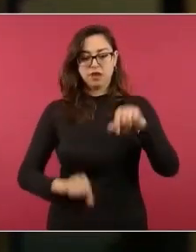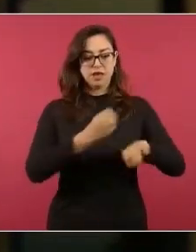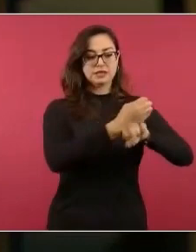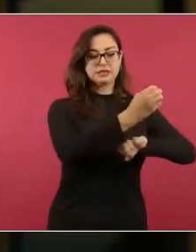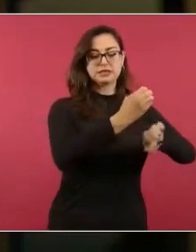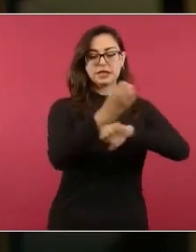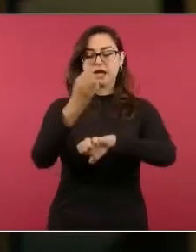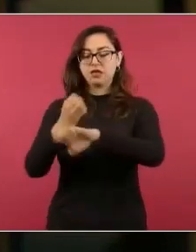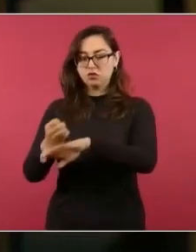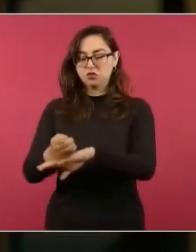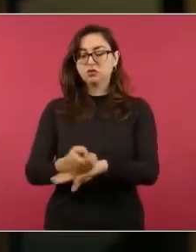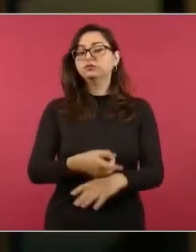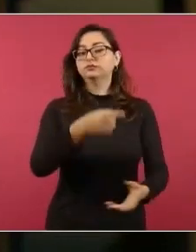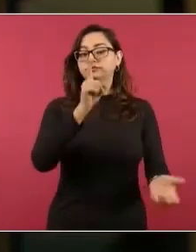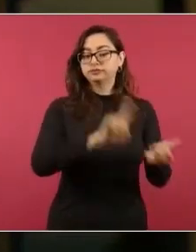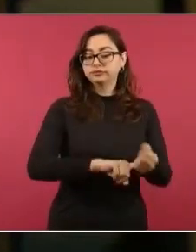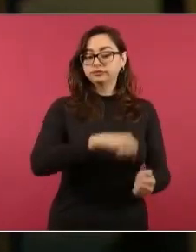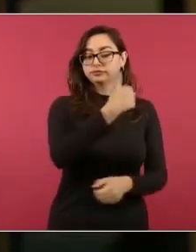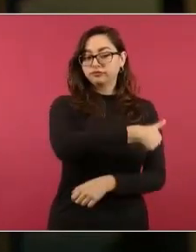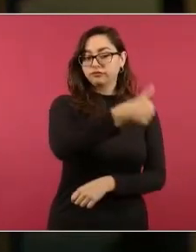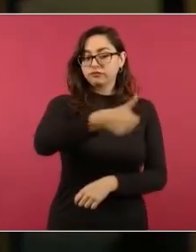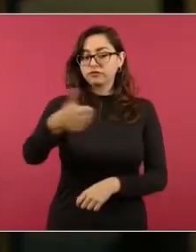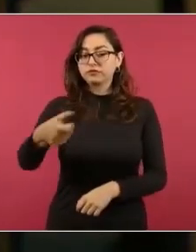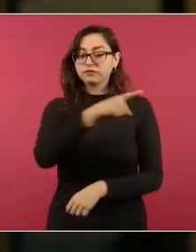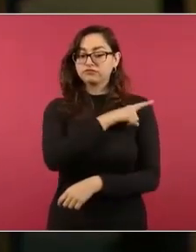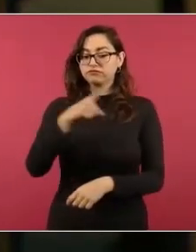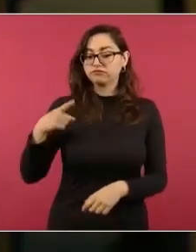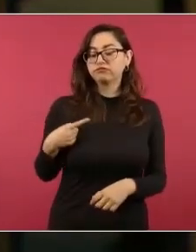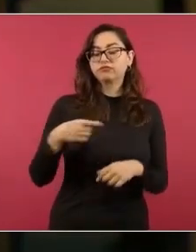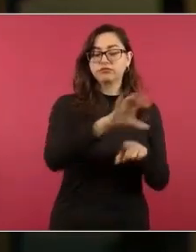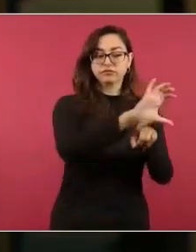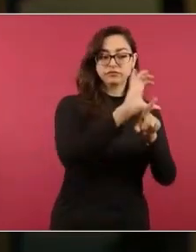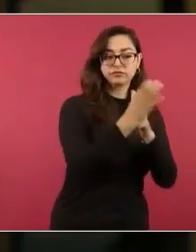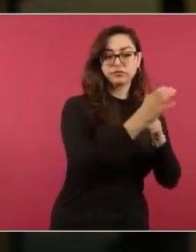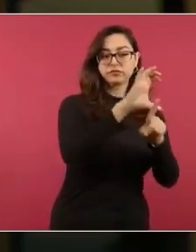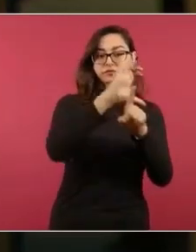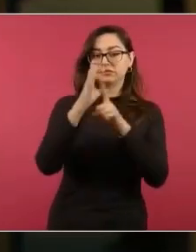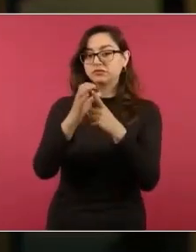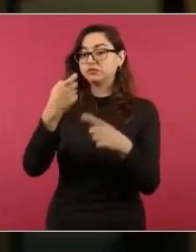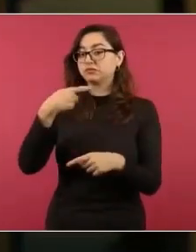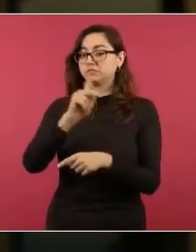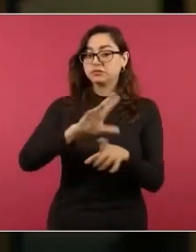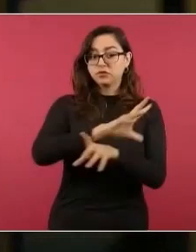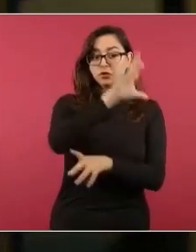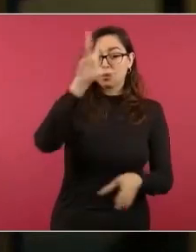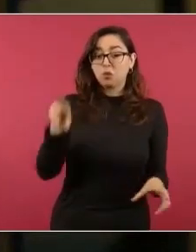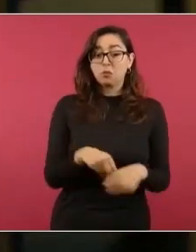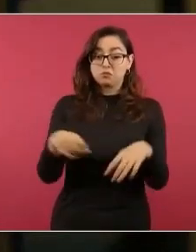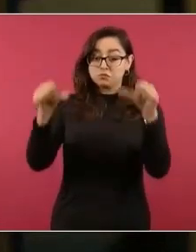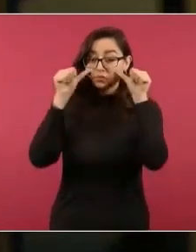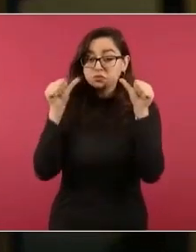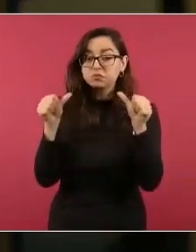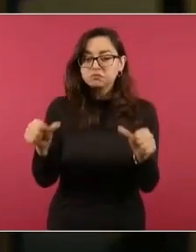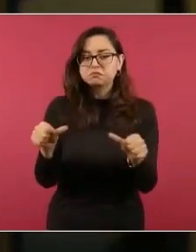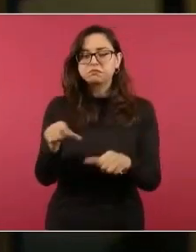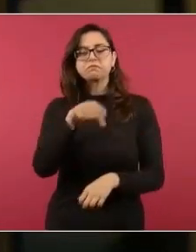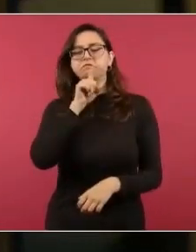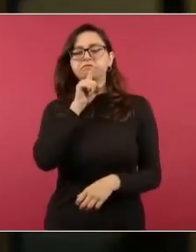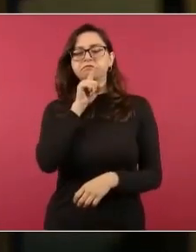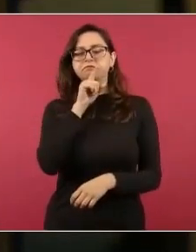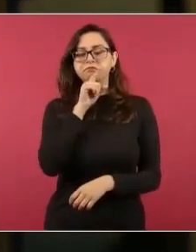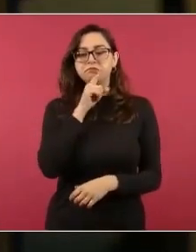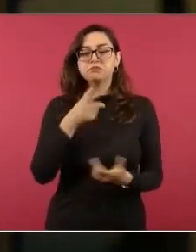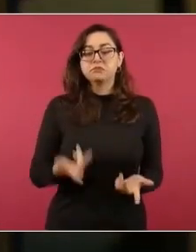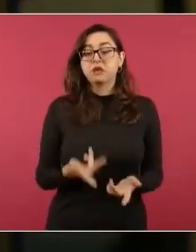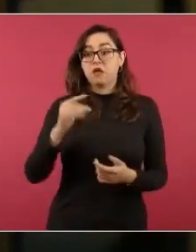a tener su comisión de víctimas, no atienden de forma integral. Sus parámetros de atención son muy inferiores a los que ofrece